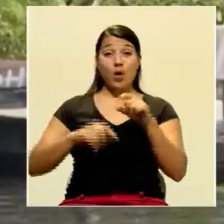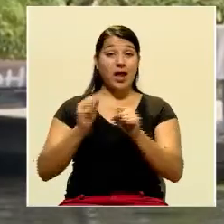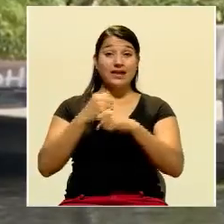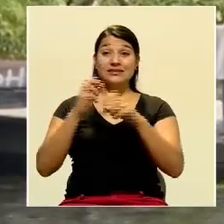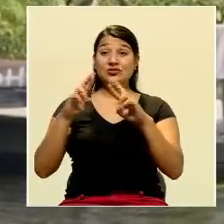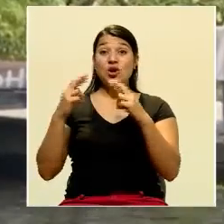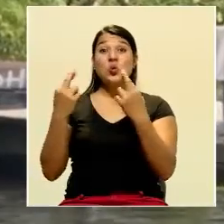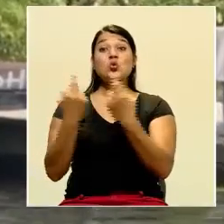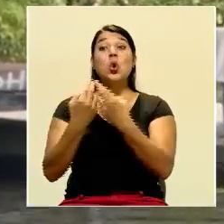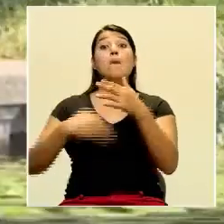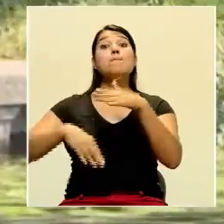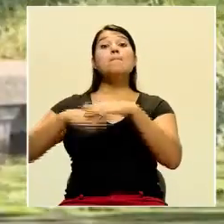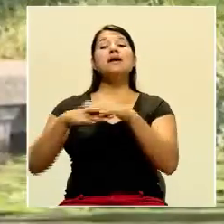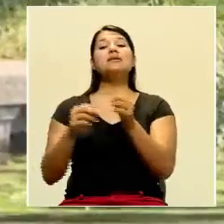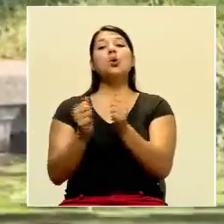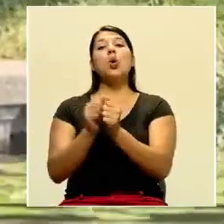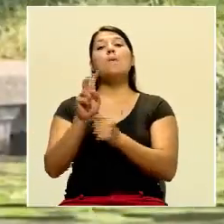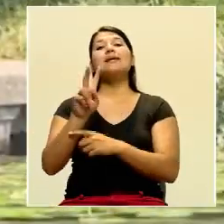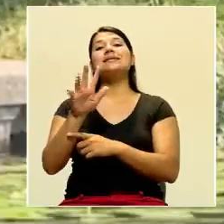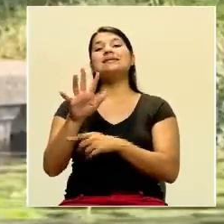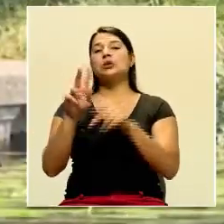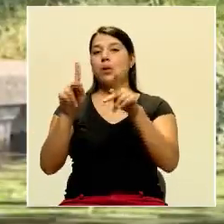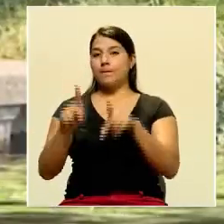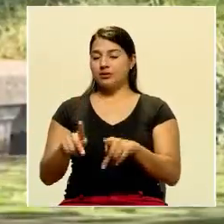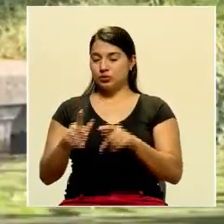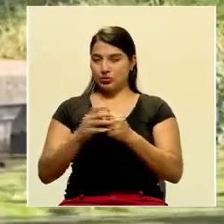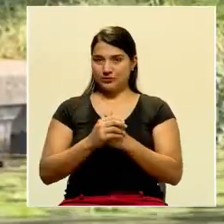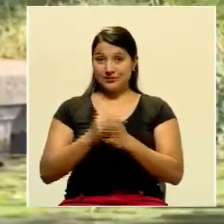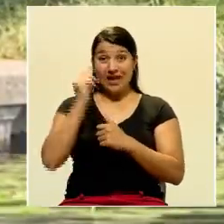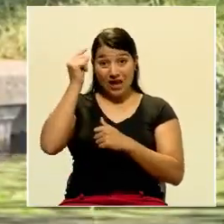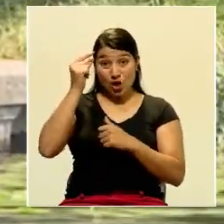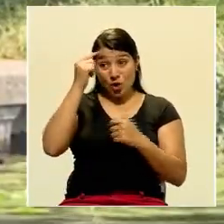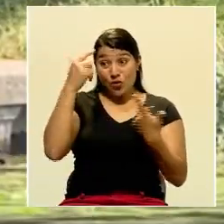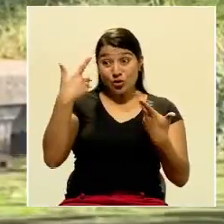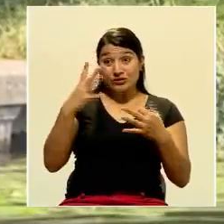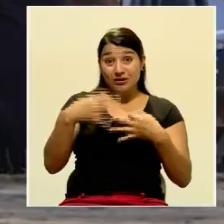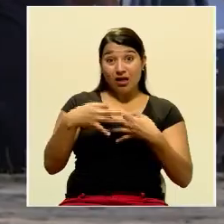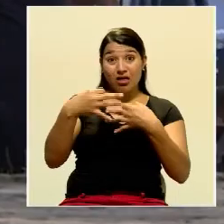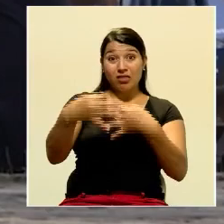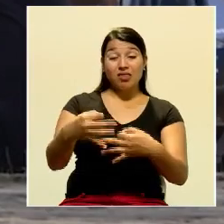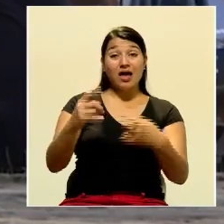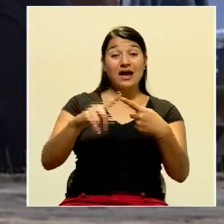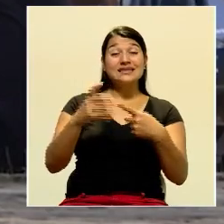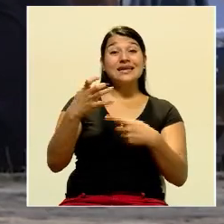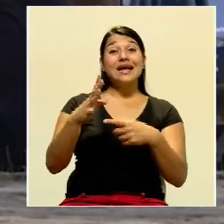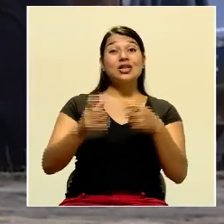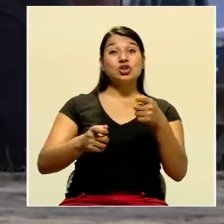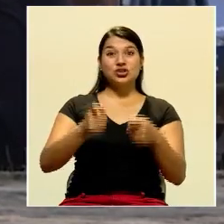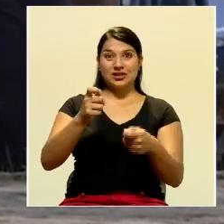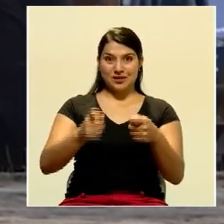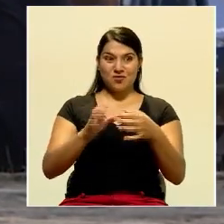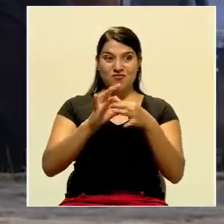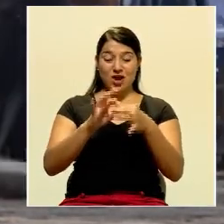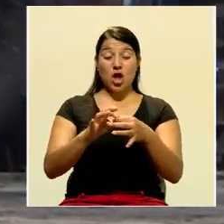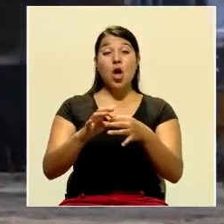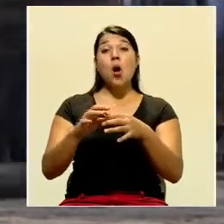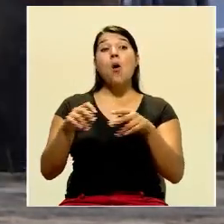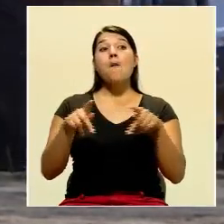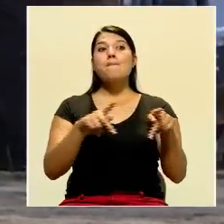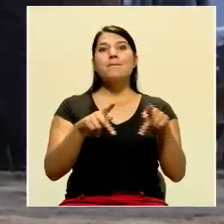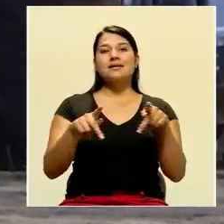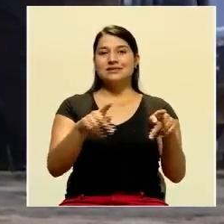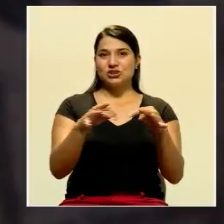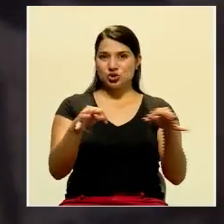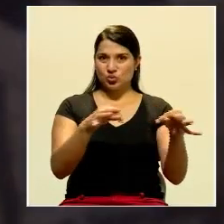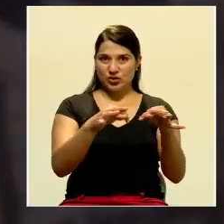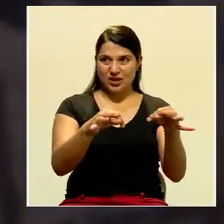más de 25 personas. El gobierno, que ya prolongó hasta el 14 de septiembre sus restricciones a los viajes turísticos en países de fuera de la